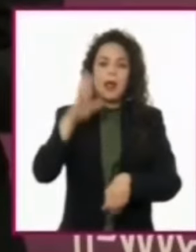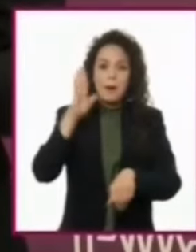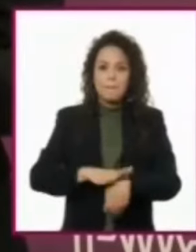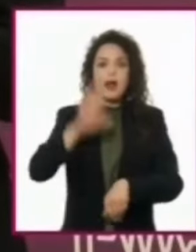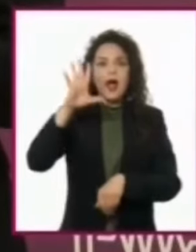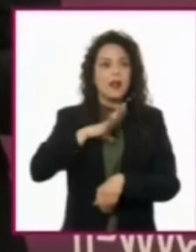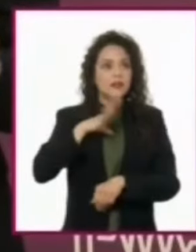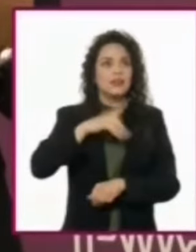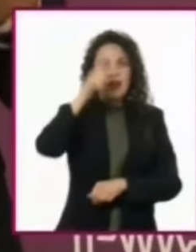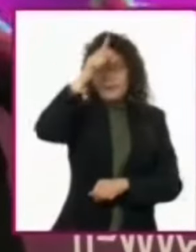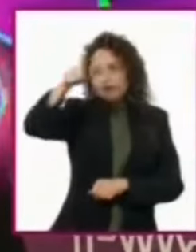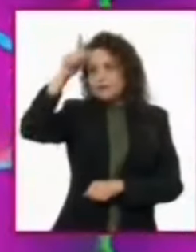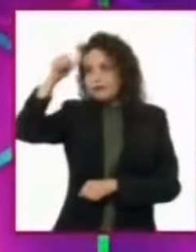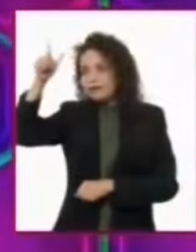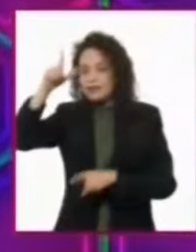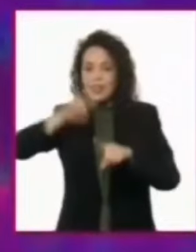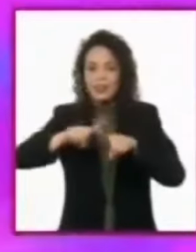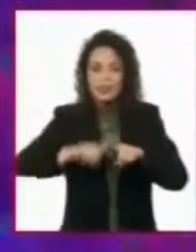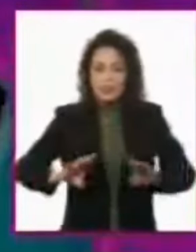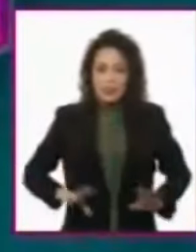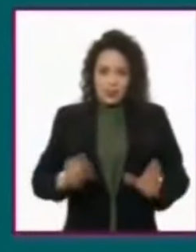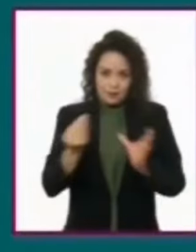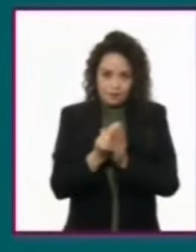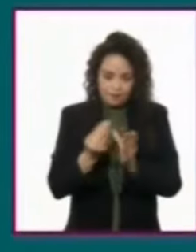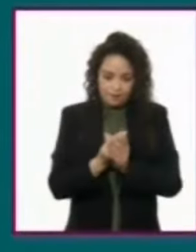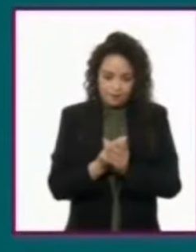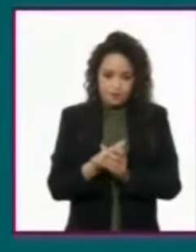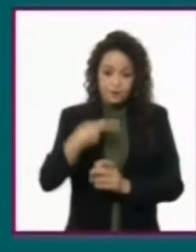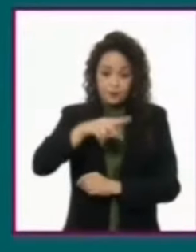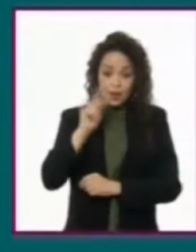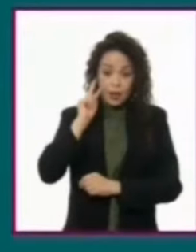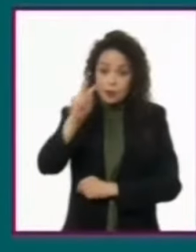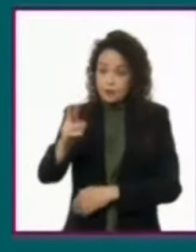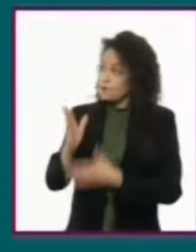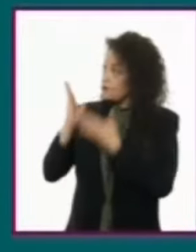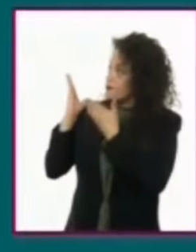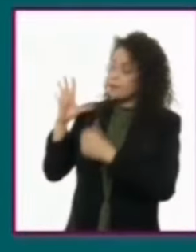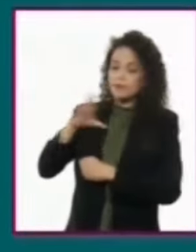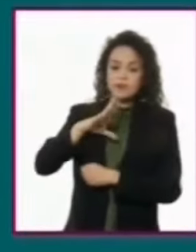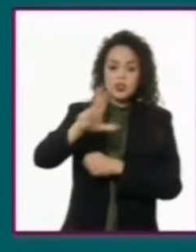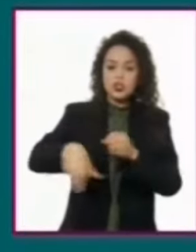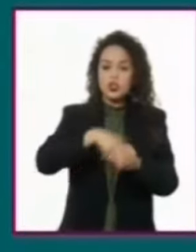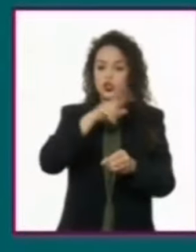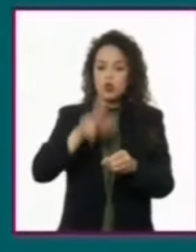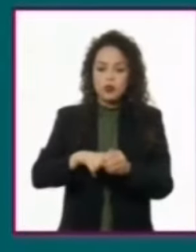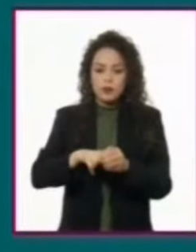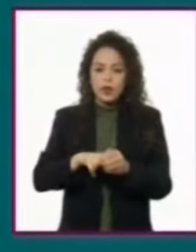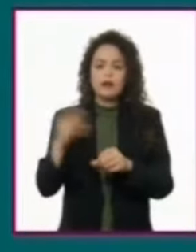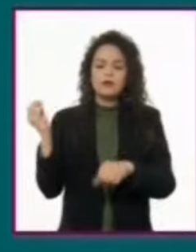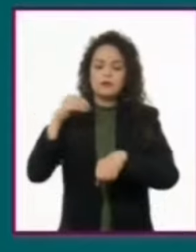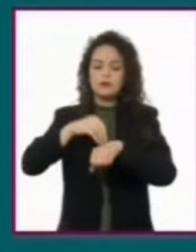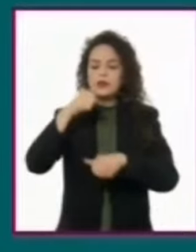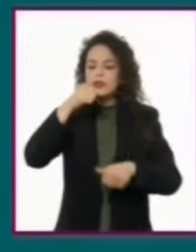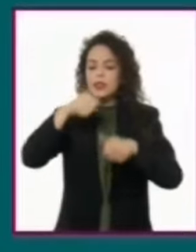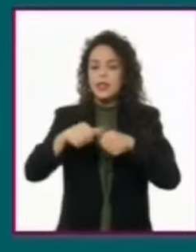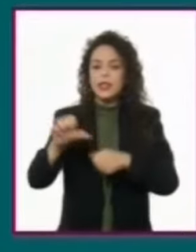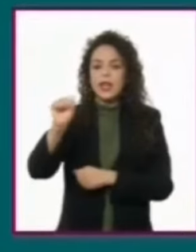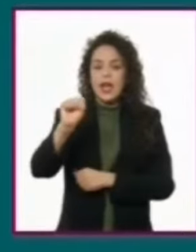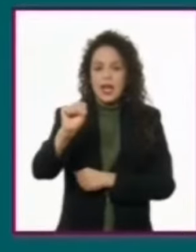galaxias principales son las espirales normales, representadas con la letra S, las